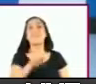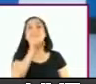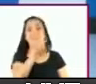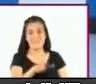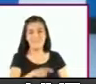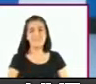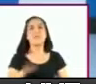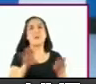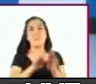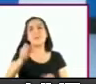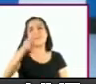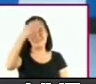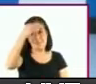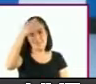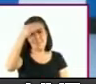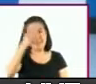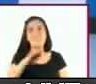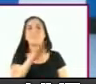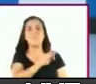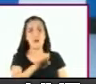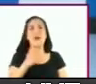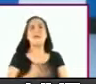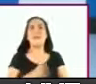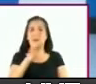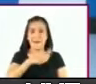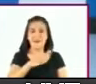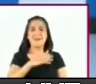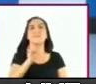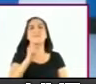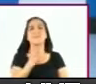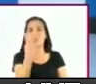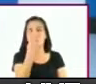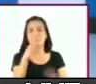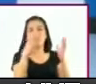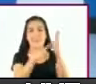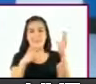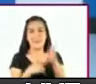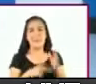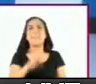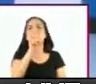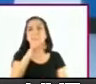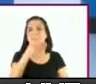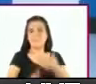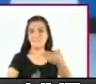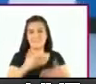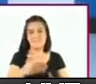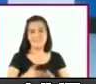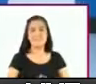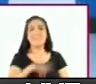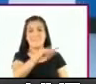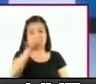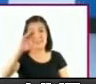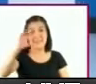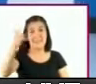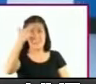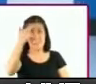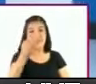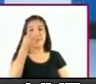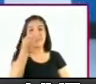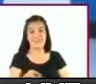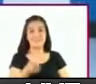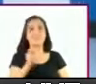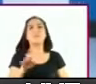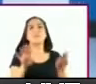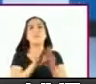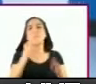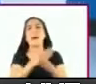también aprendimos que pueden existir al menos dos reglas de la misma sucesión. Recuerden que este es